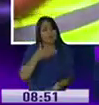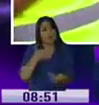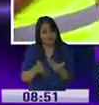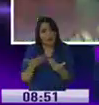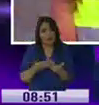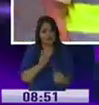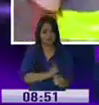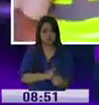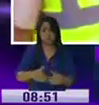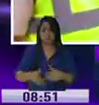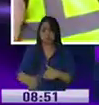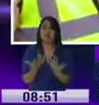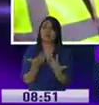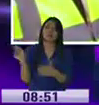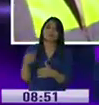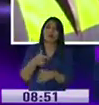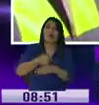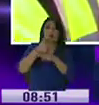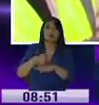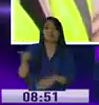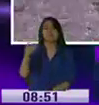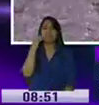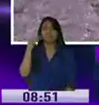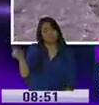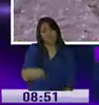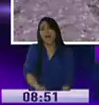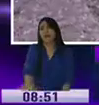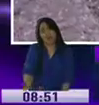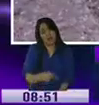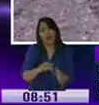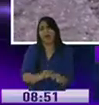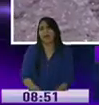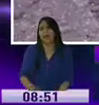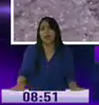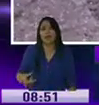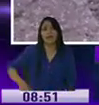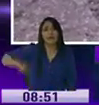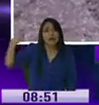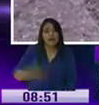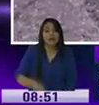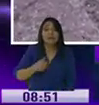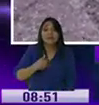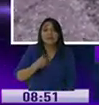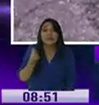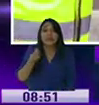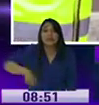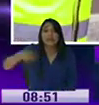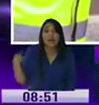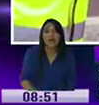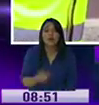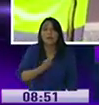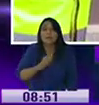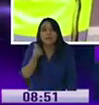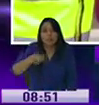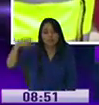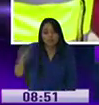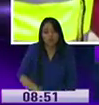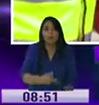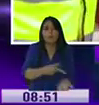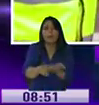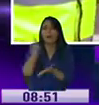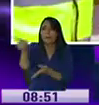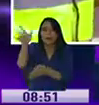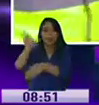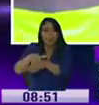y esperar que los giles del municipio arreglen. Y con la plata, claro, de los ciudadanos, porque exacto, es nuestra plata, es la que problema tienen que